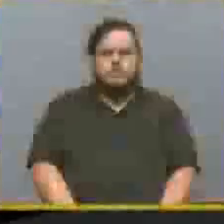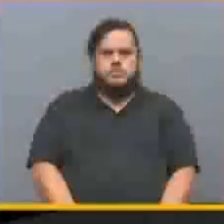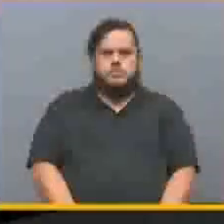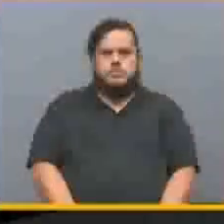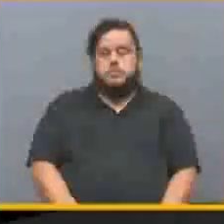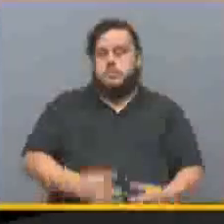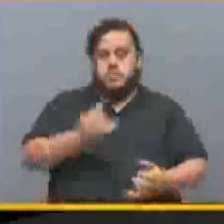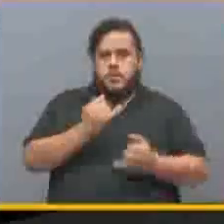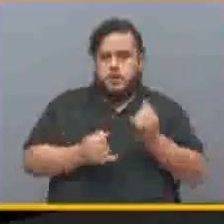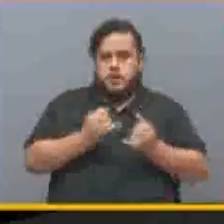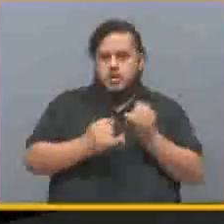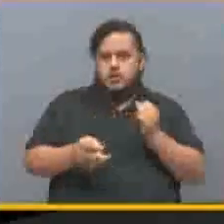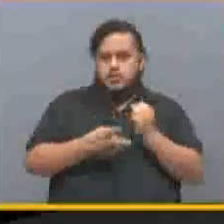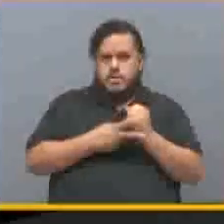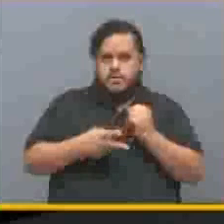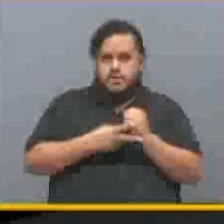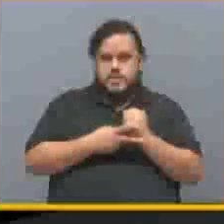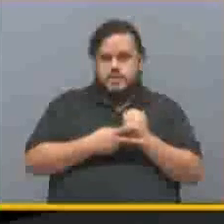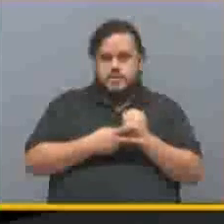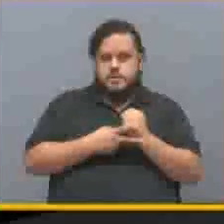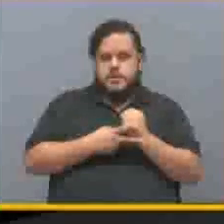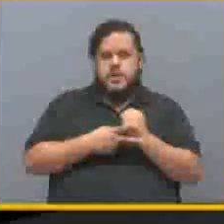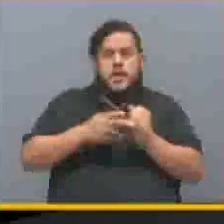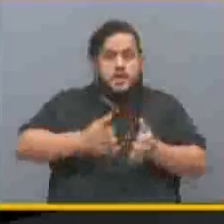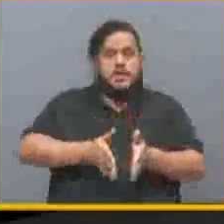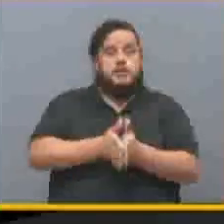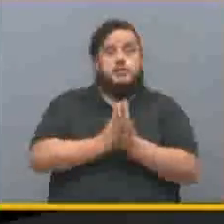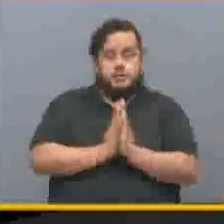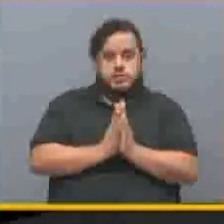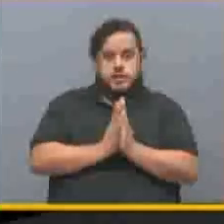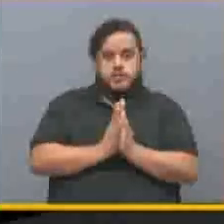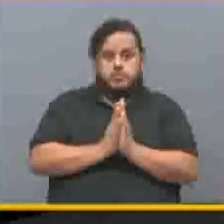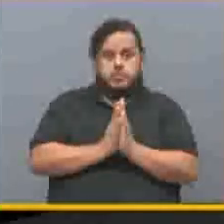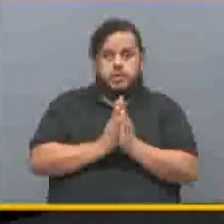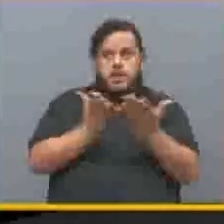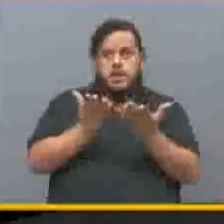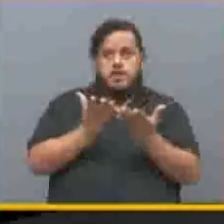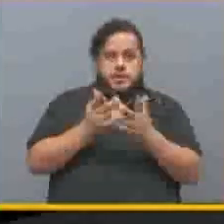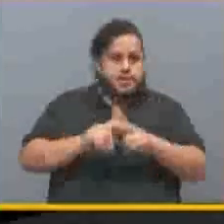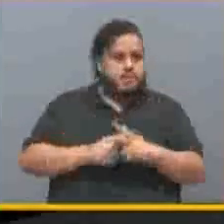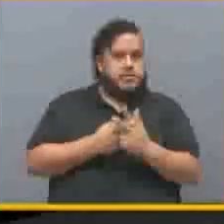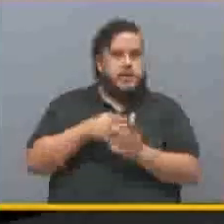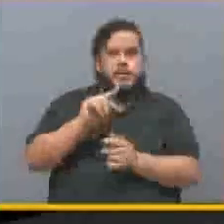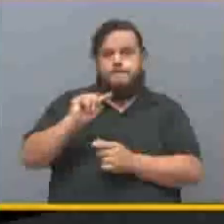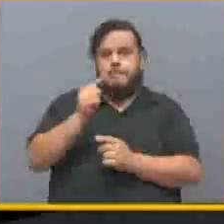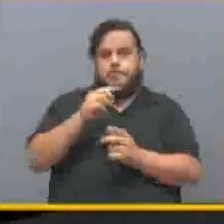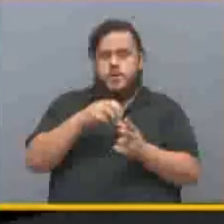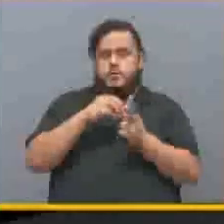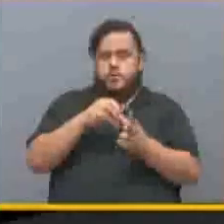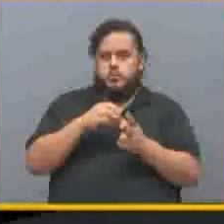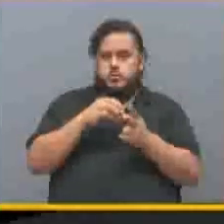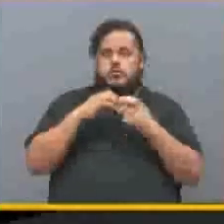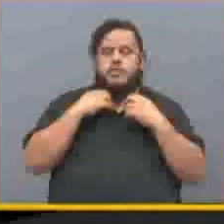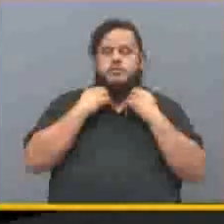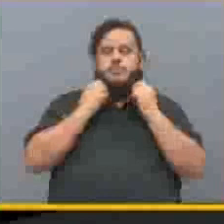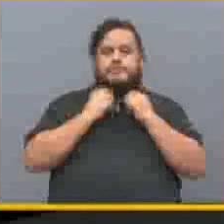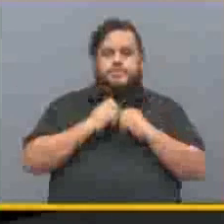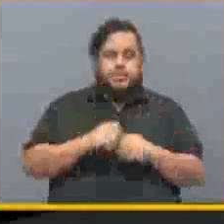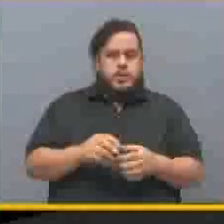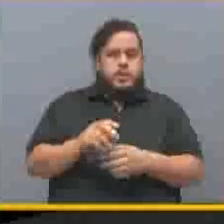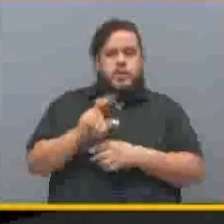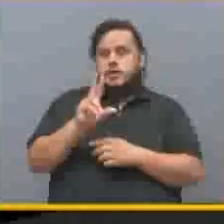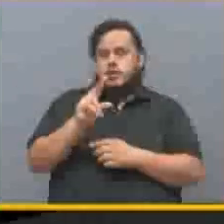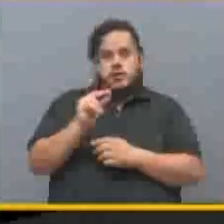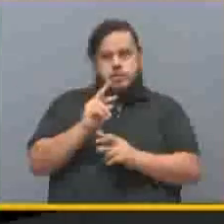la última vez que le solicitamos de que fuera a partir del 1 de octubre, que no ha